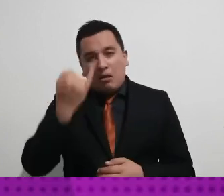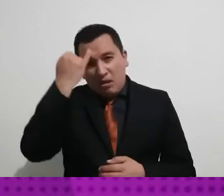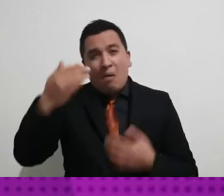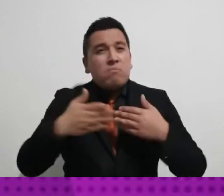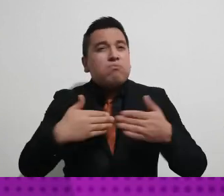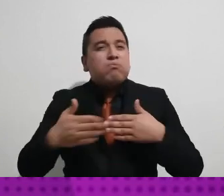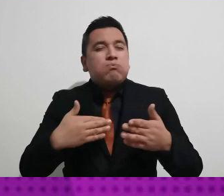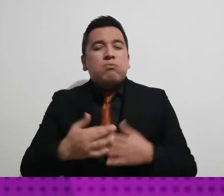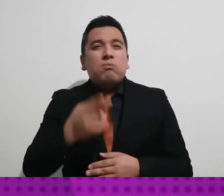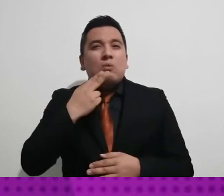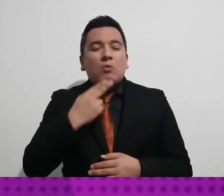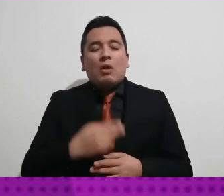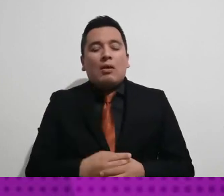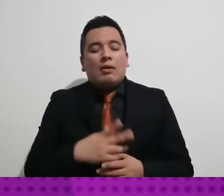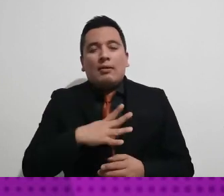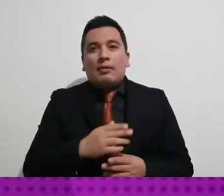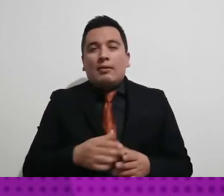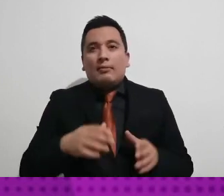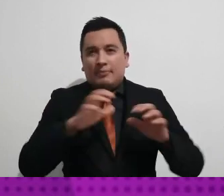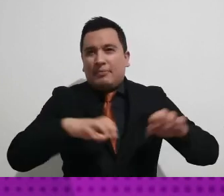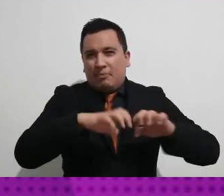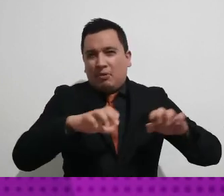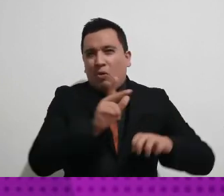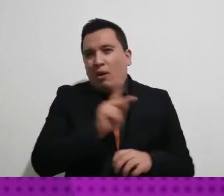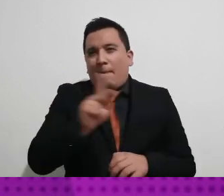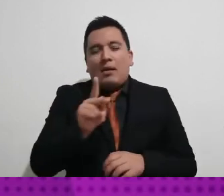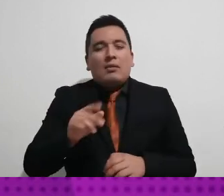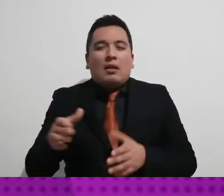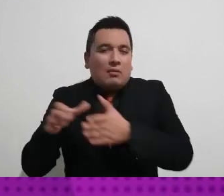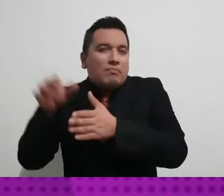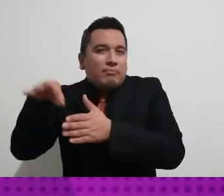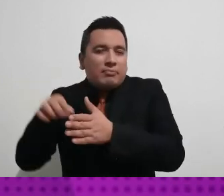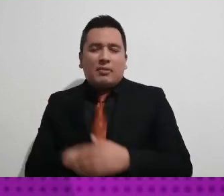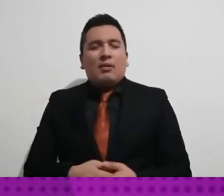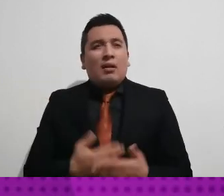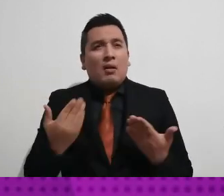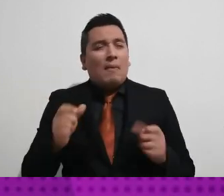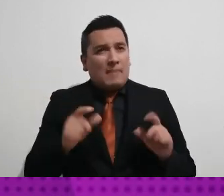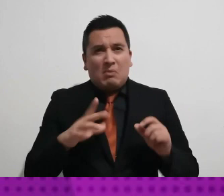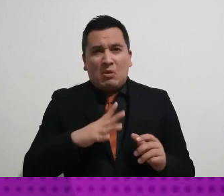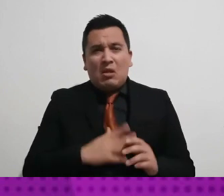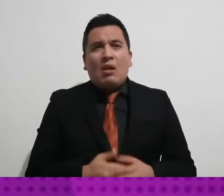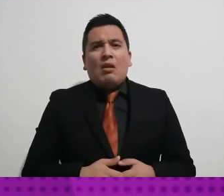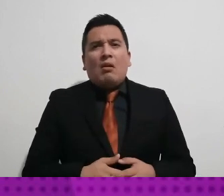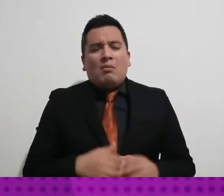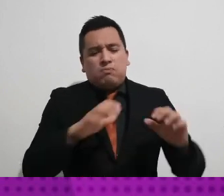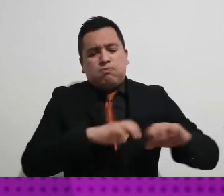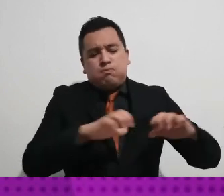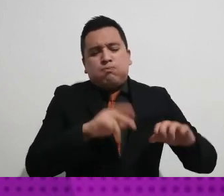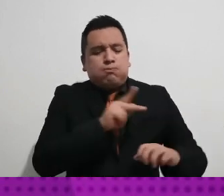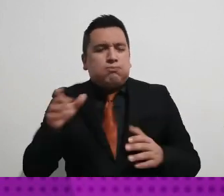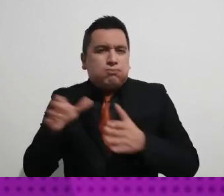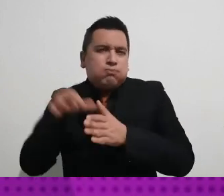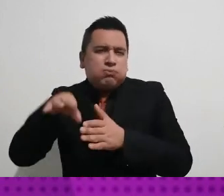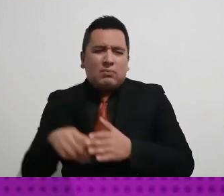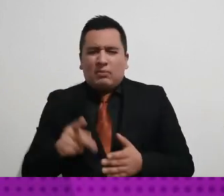la innovación en la materia de la urna electrónica. En este proceso electoral de nueva cuenta se utilizó la urna electrónica con